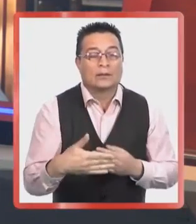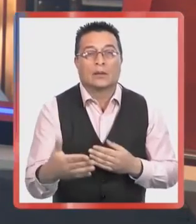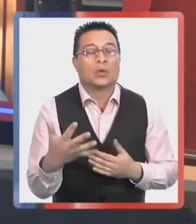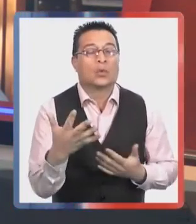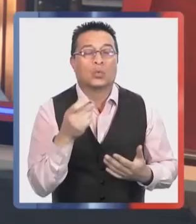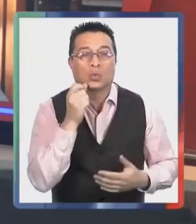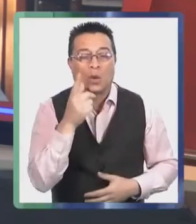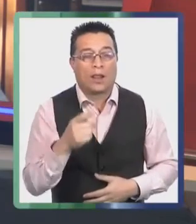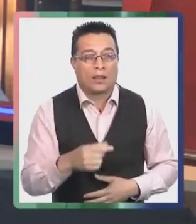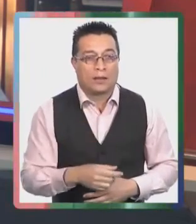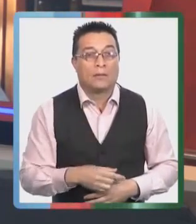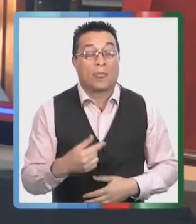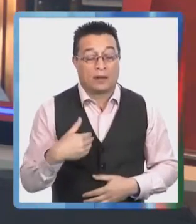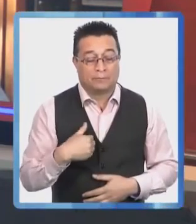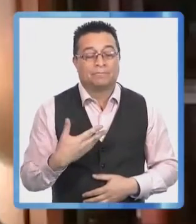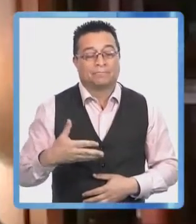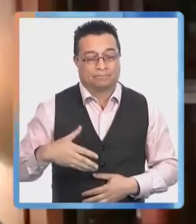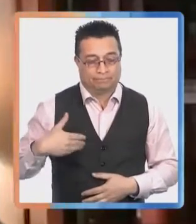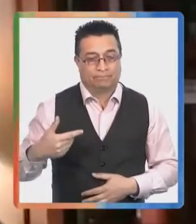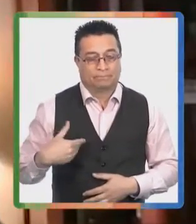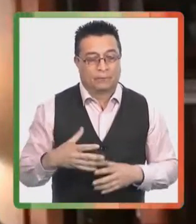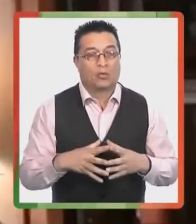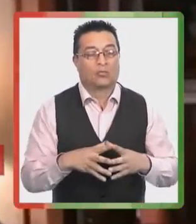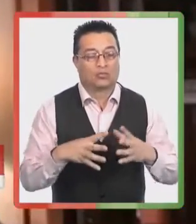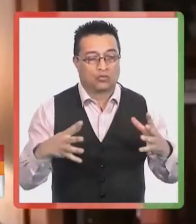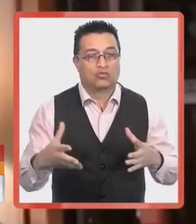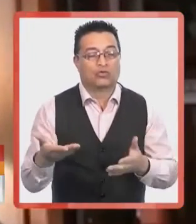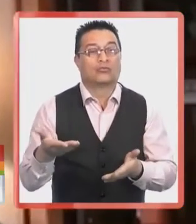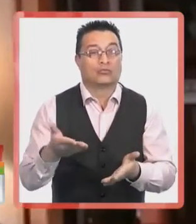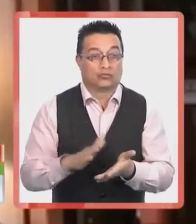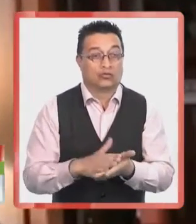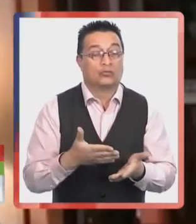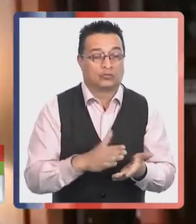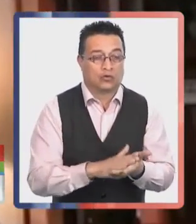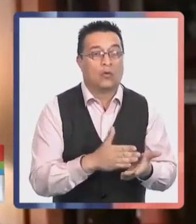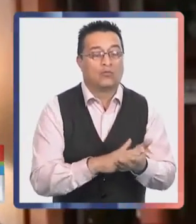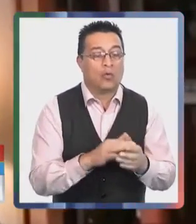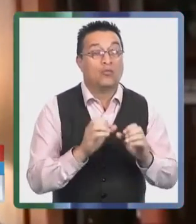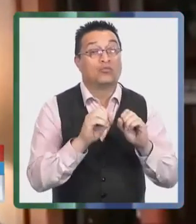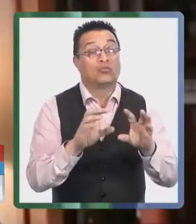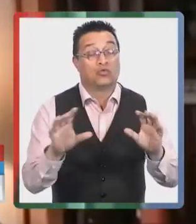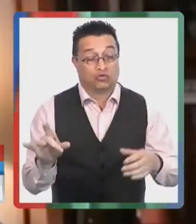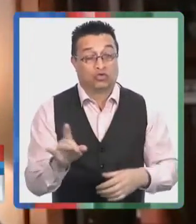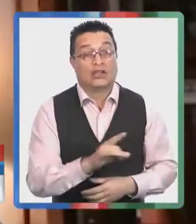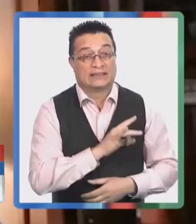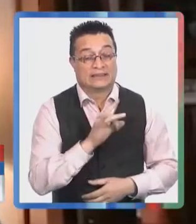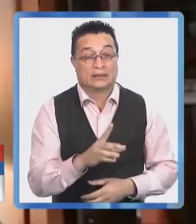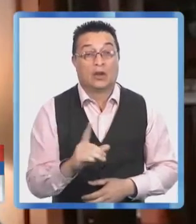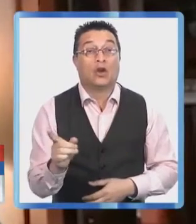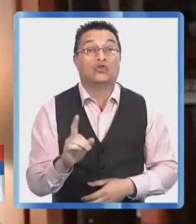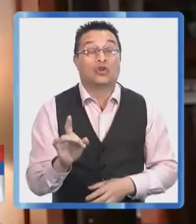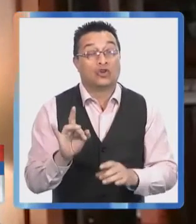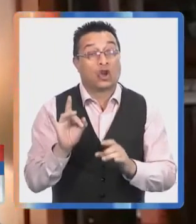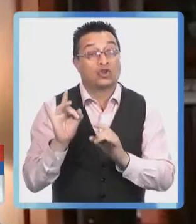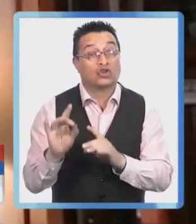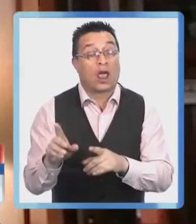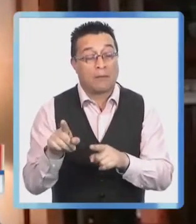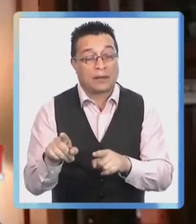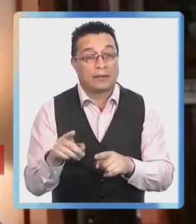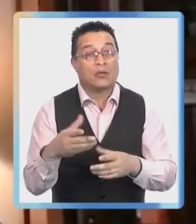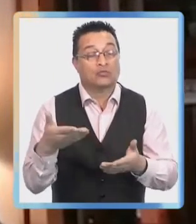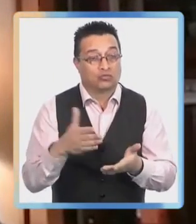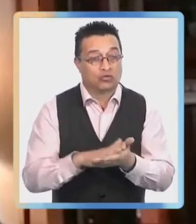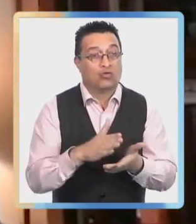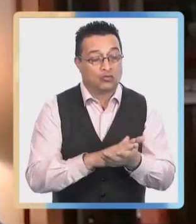doctor? Mira, yo lamento muchísimo el fallecimiento de tantos compatriotas. Y no solamente